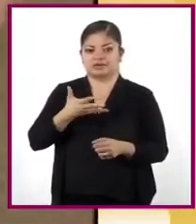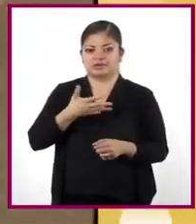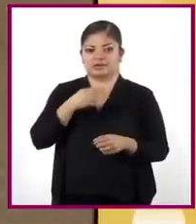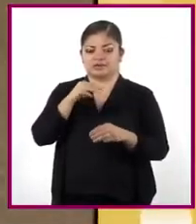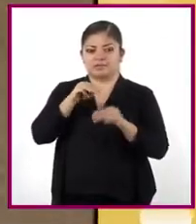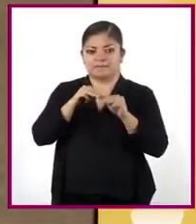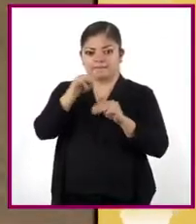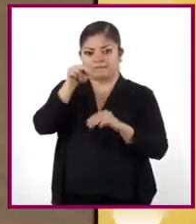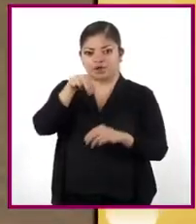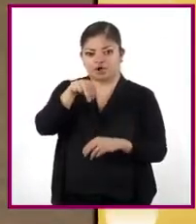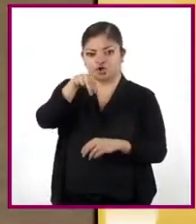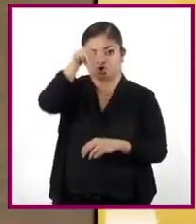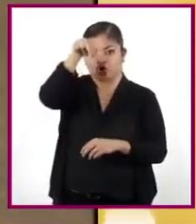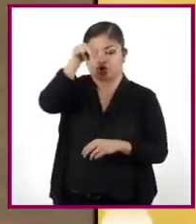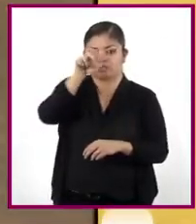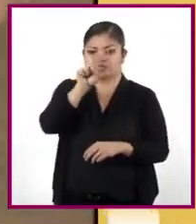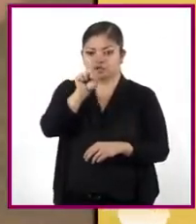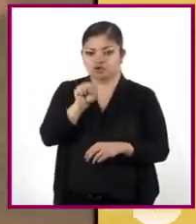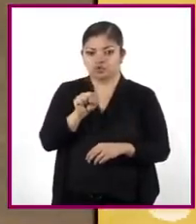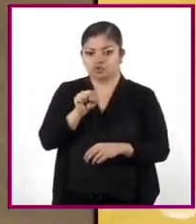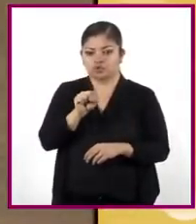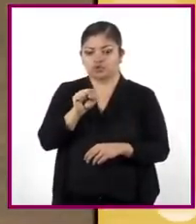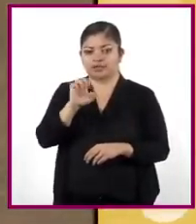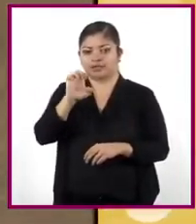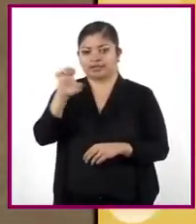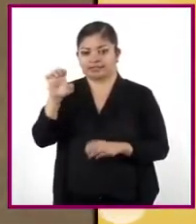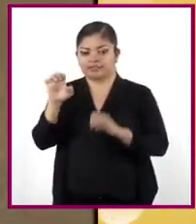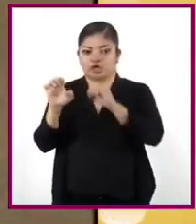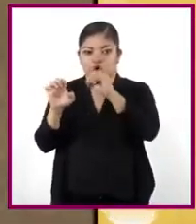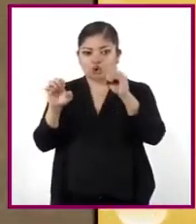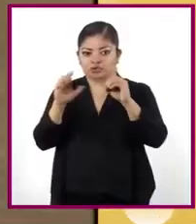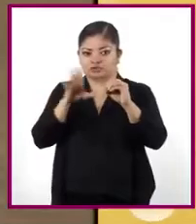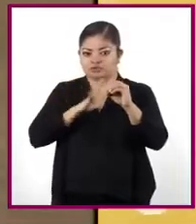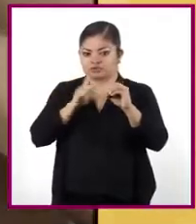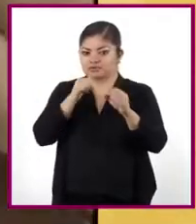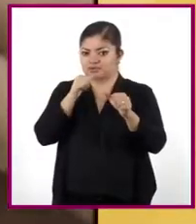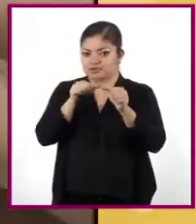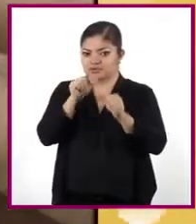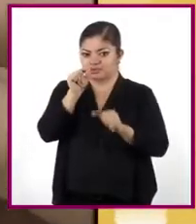geográficas norte, sur, este u oeste.